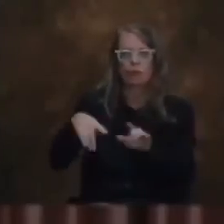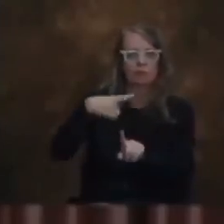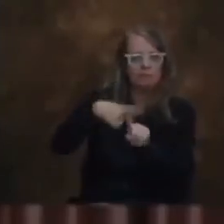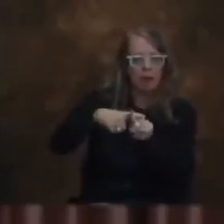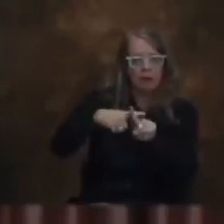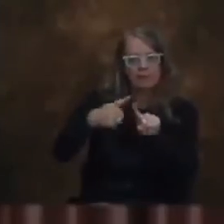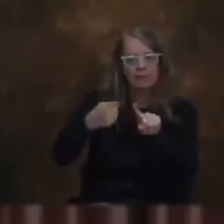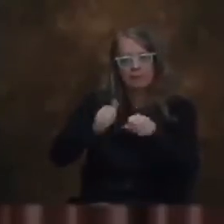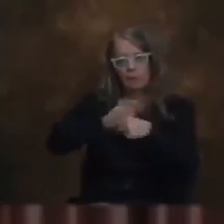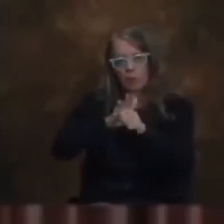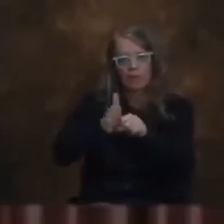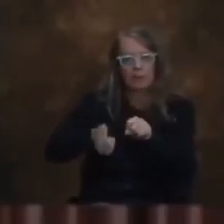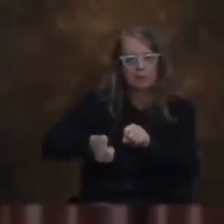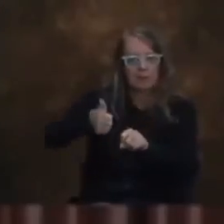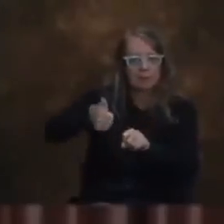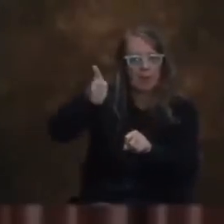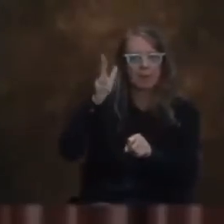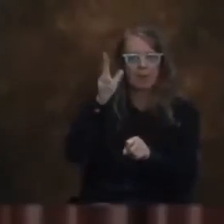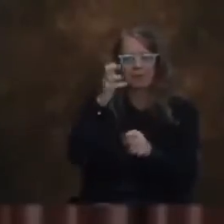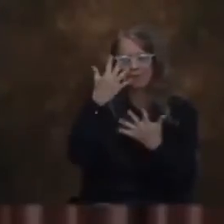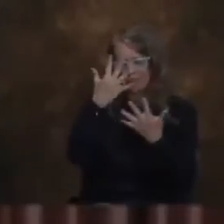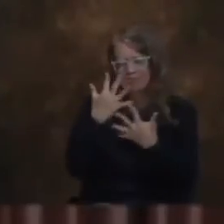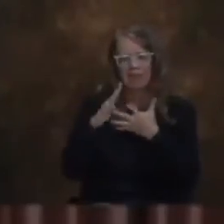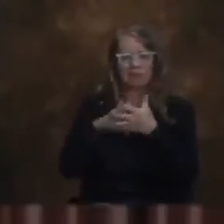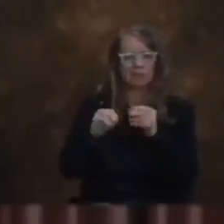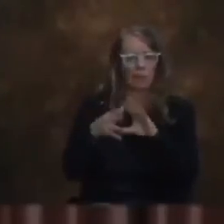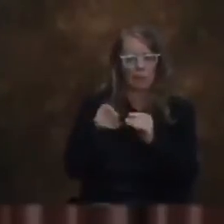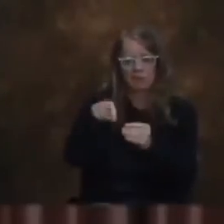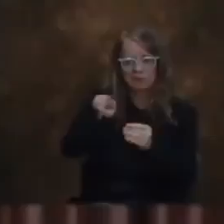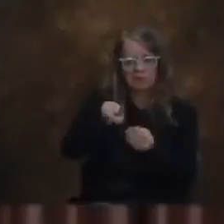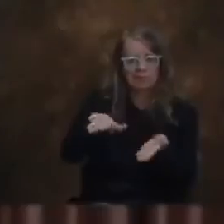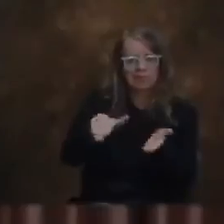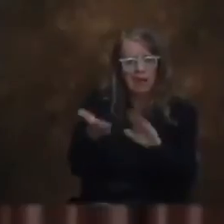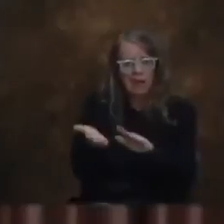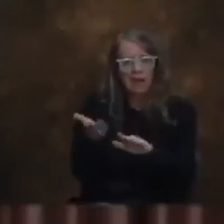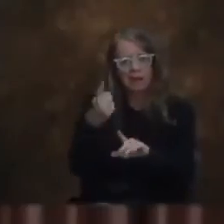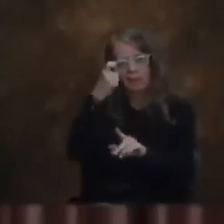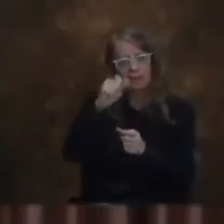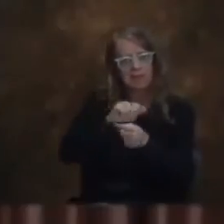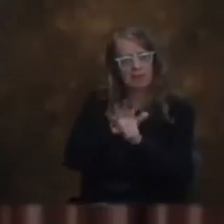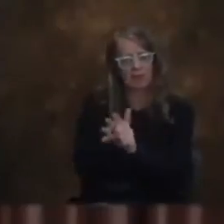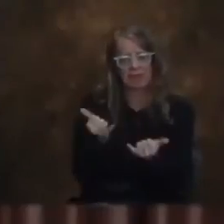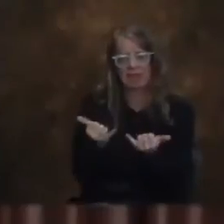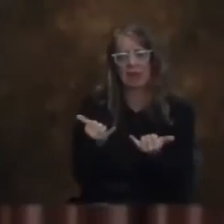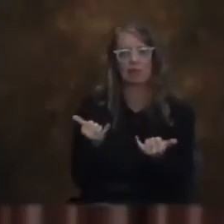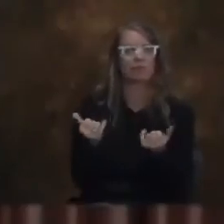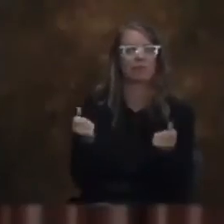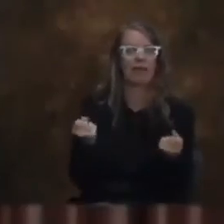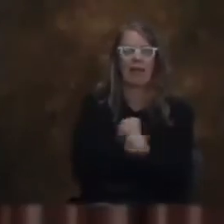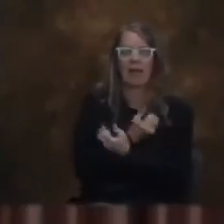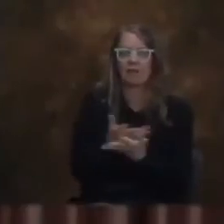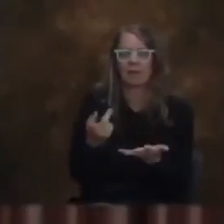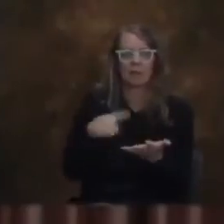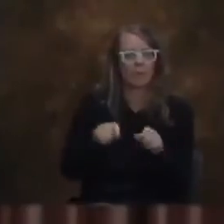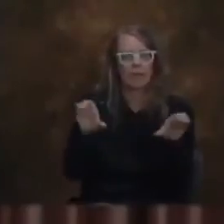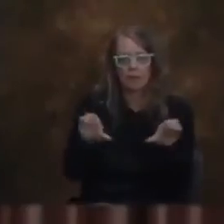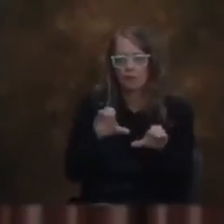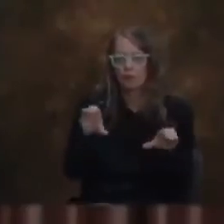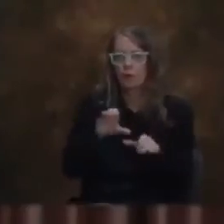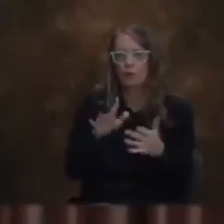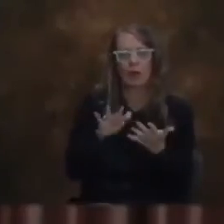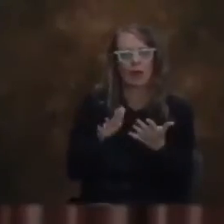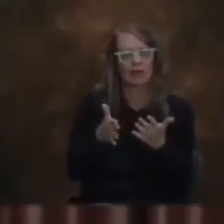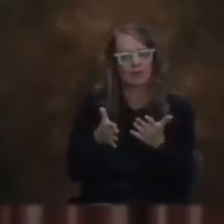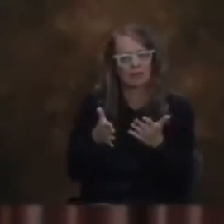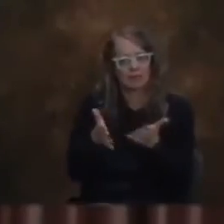pediátricos historias tristes de personas muriendo por kobe y todo lo que podemos hacer para tratar de aumentar